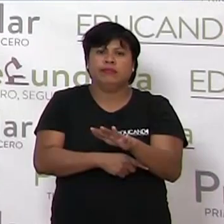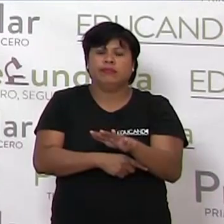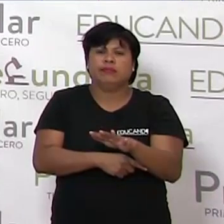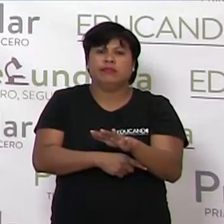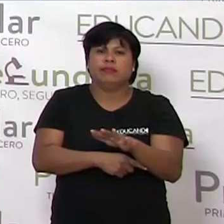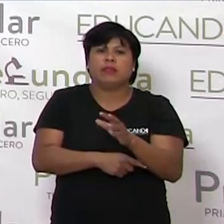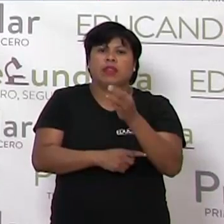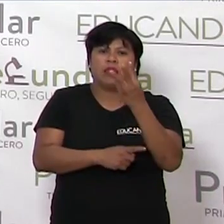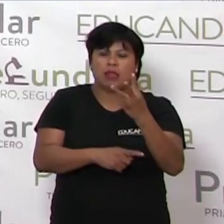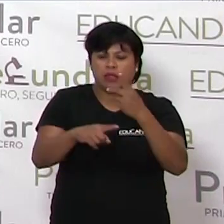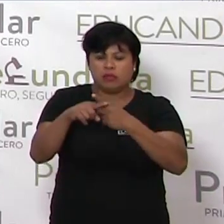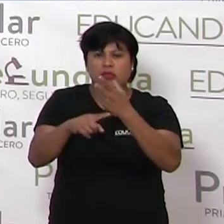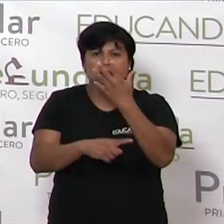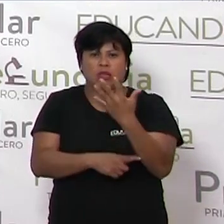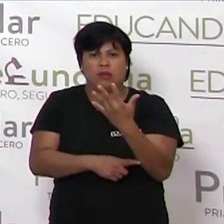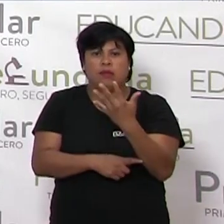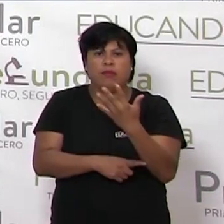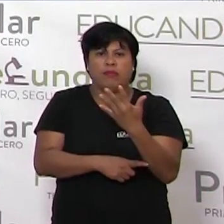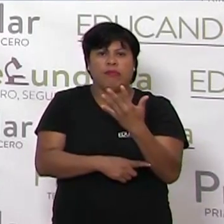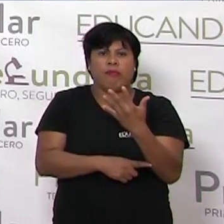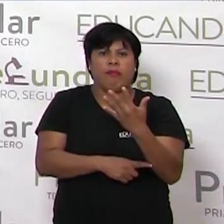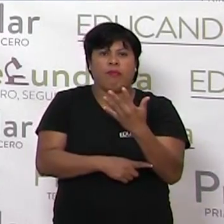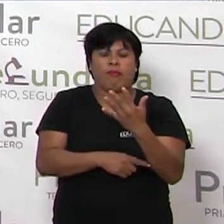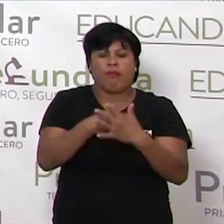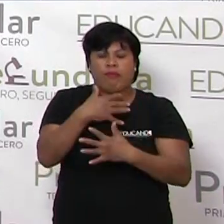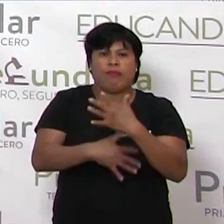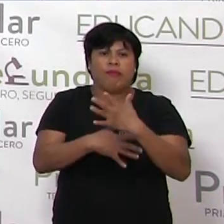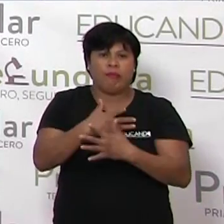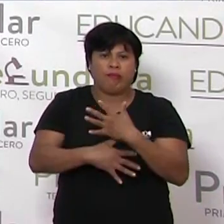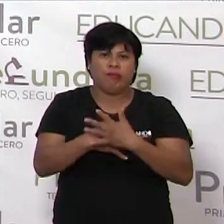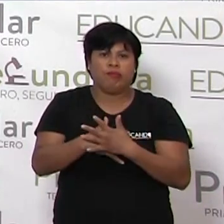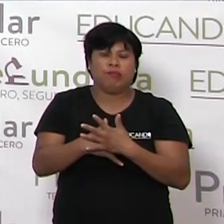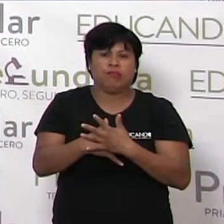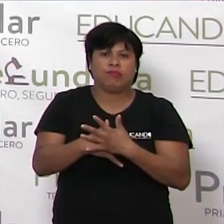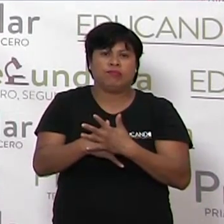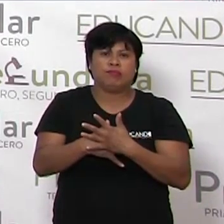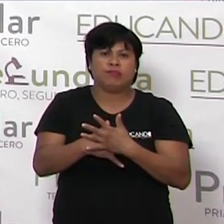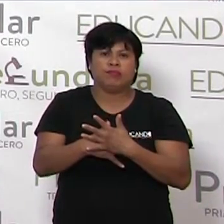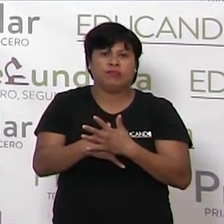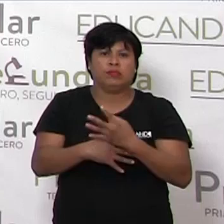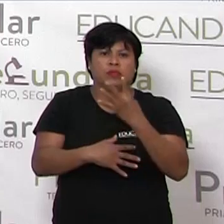10. 3 por 5, son 15.